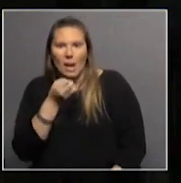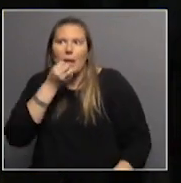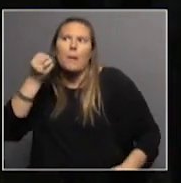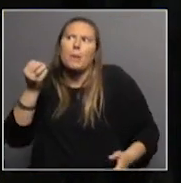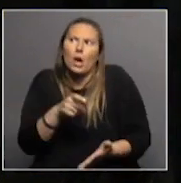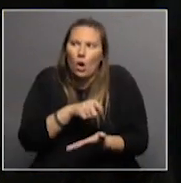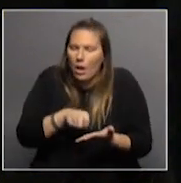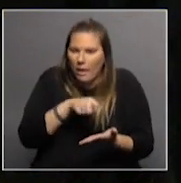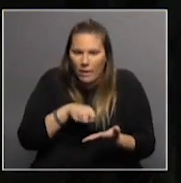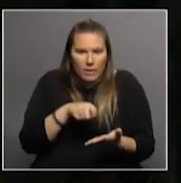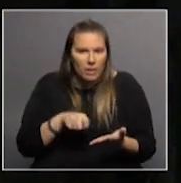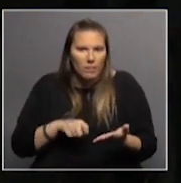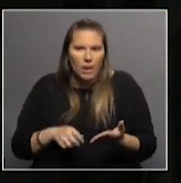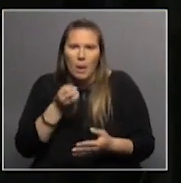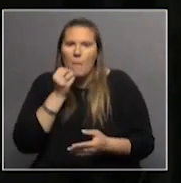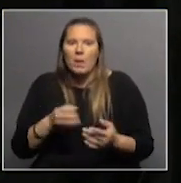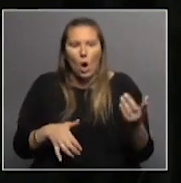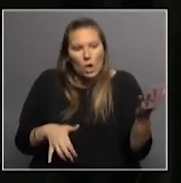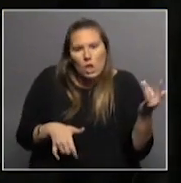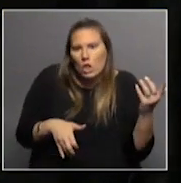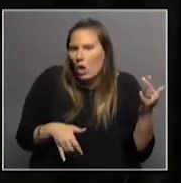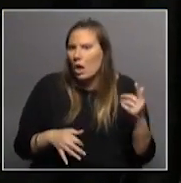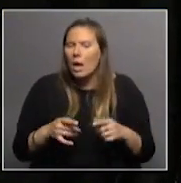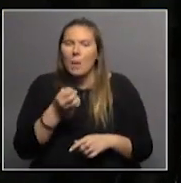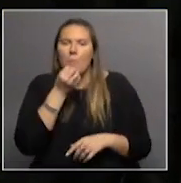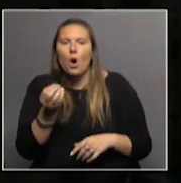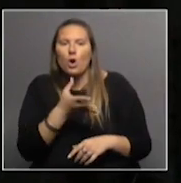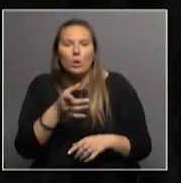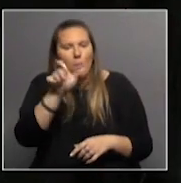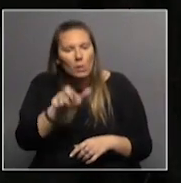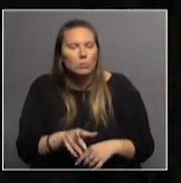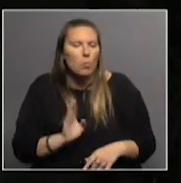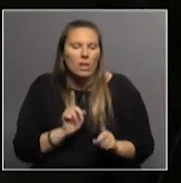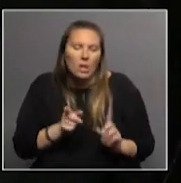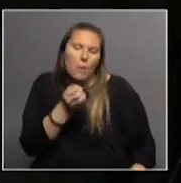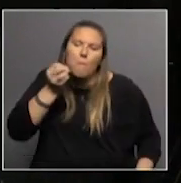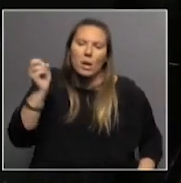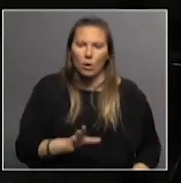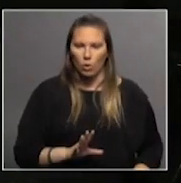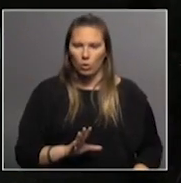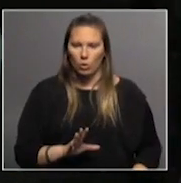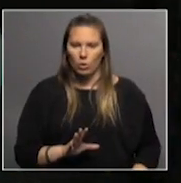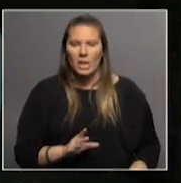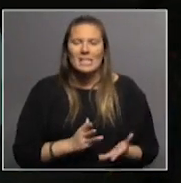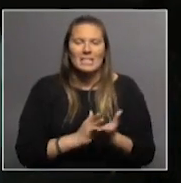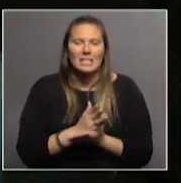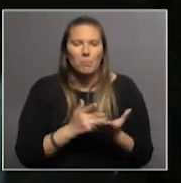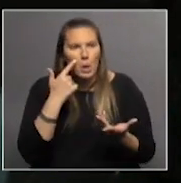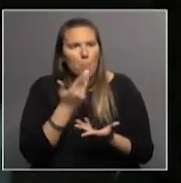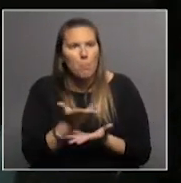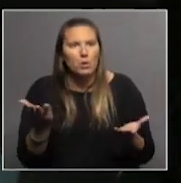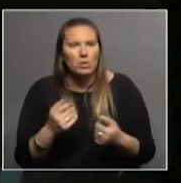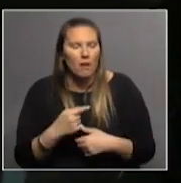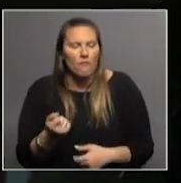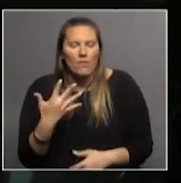escriben sean las que mejor toque ser la mejor ser la mejor estar no como todo el tiempo tener que mostrar tu